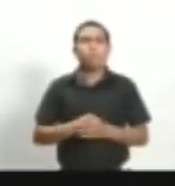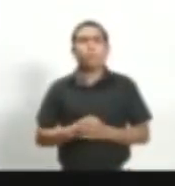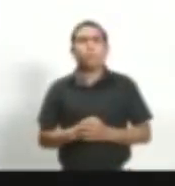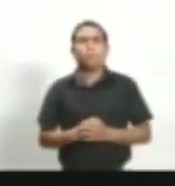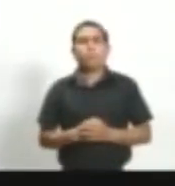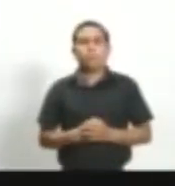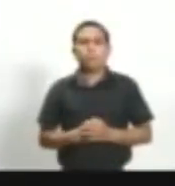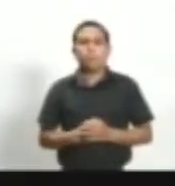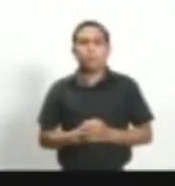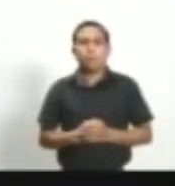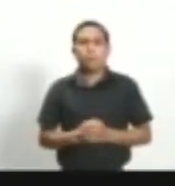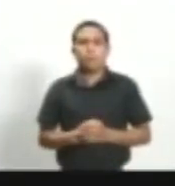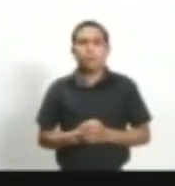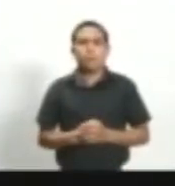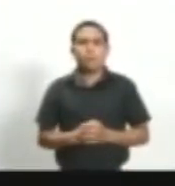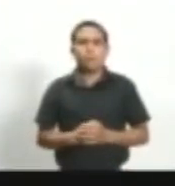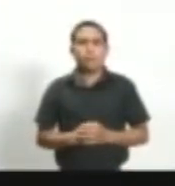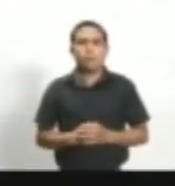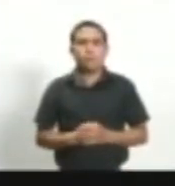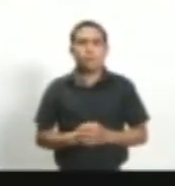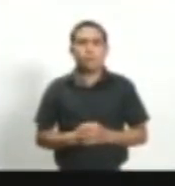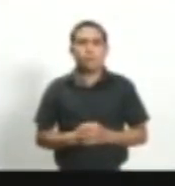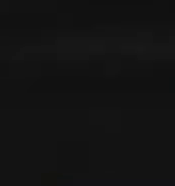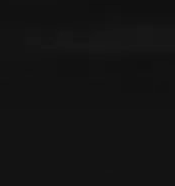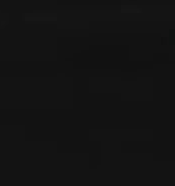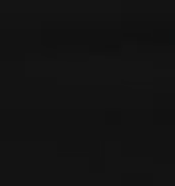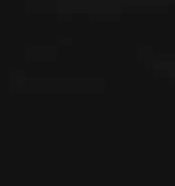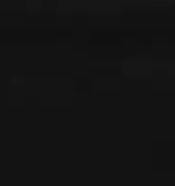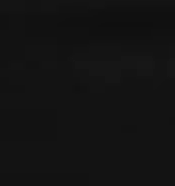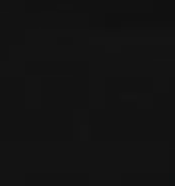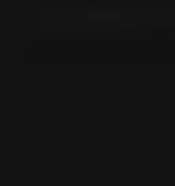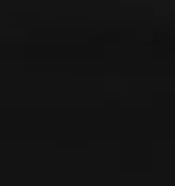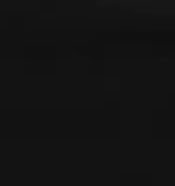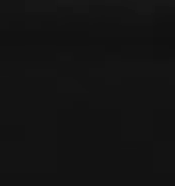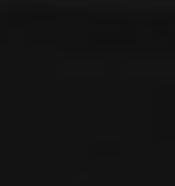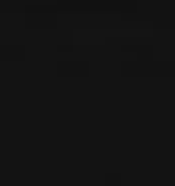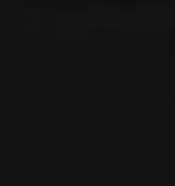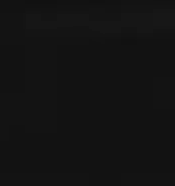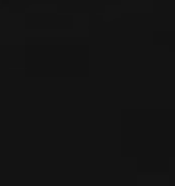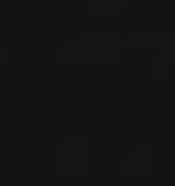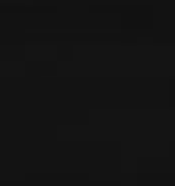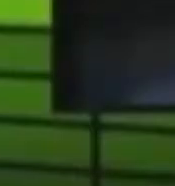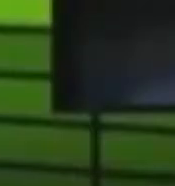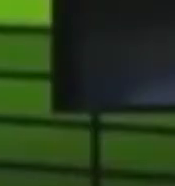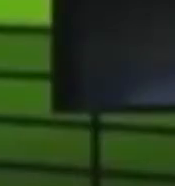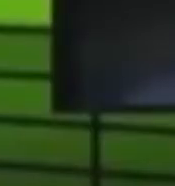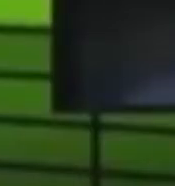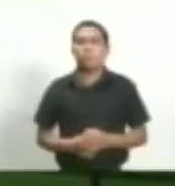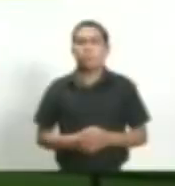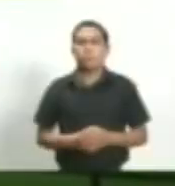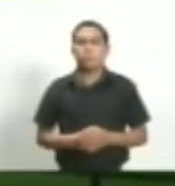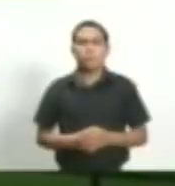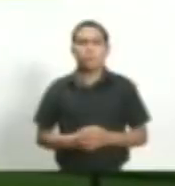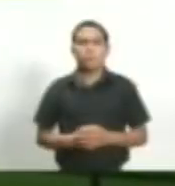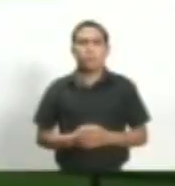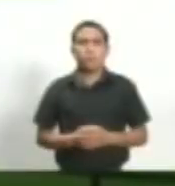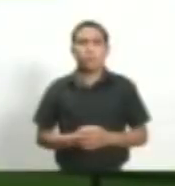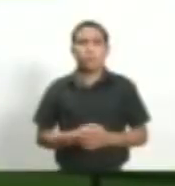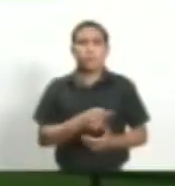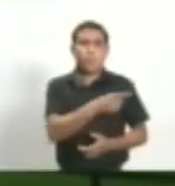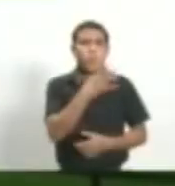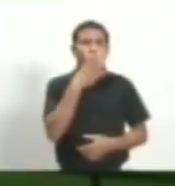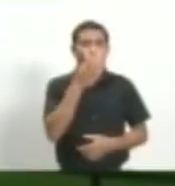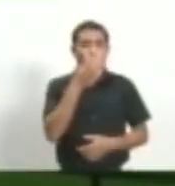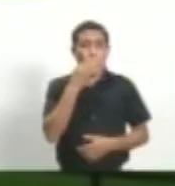Encuentro solo y triste porque no estás conmigo. El fin de semana falleció el